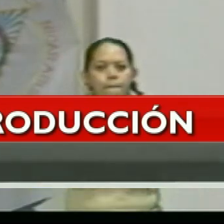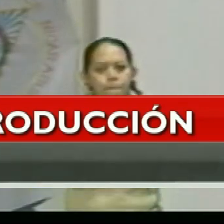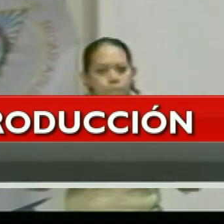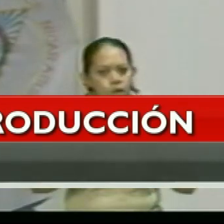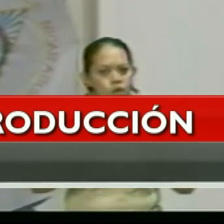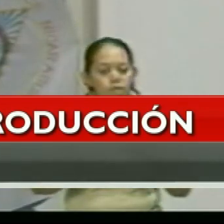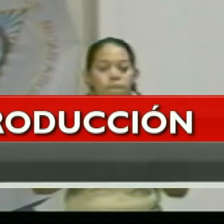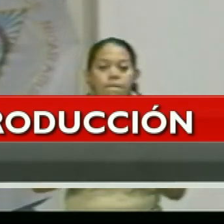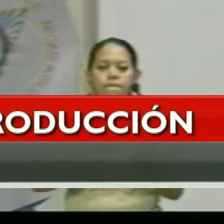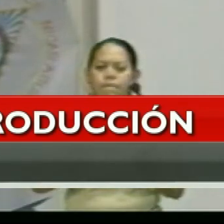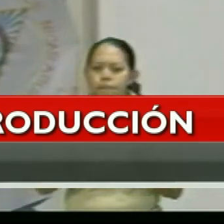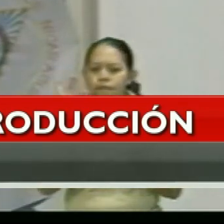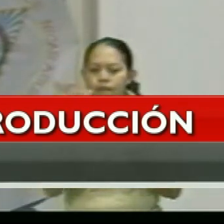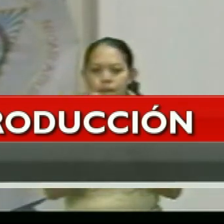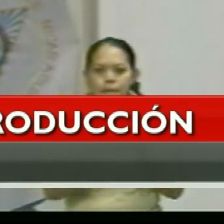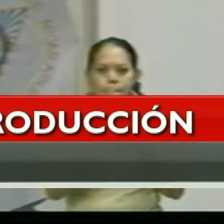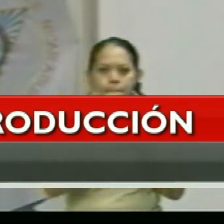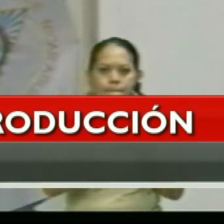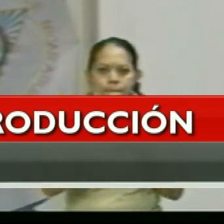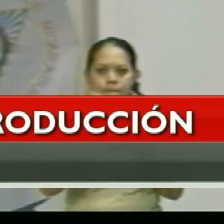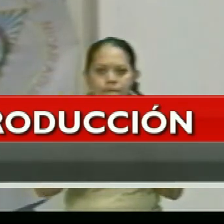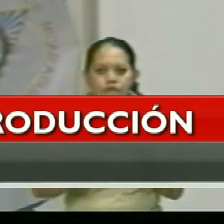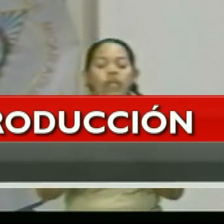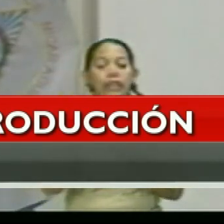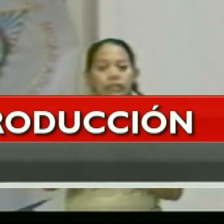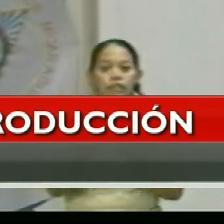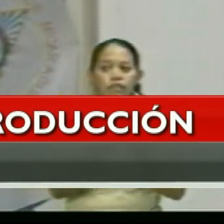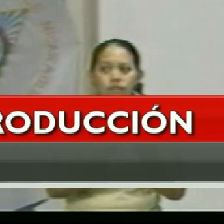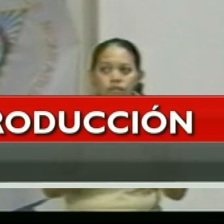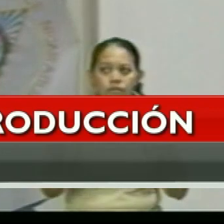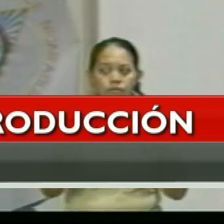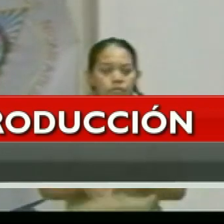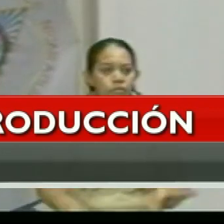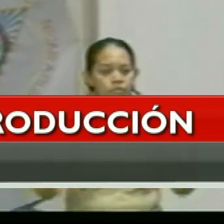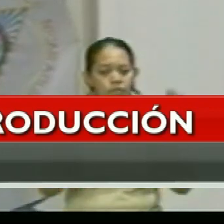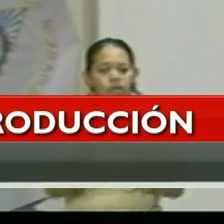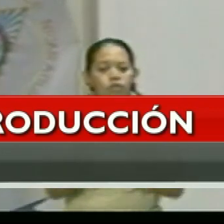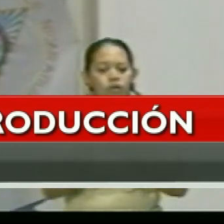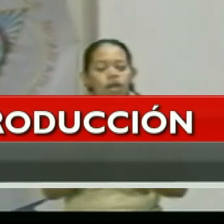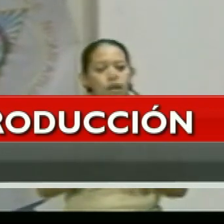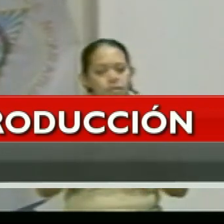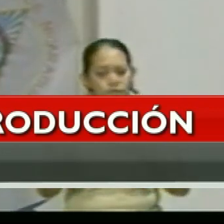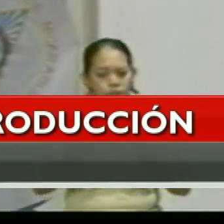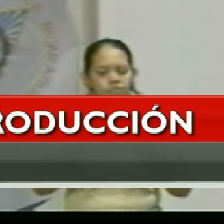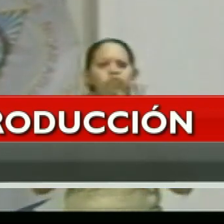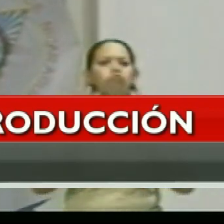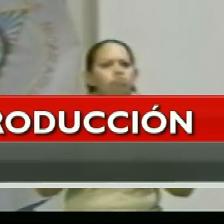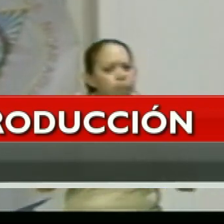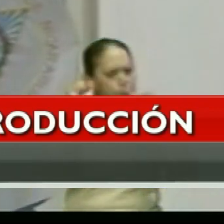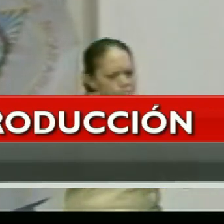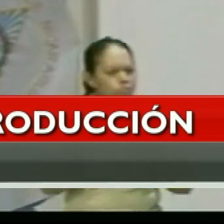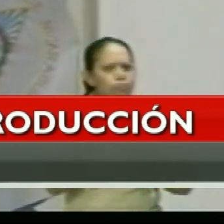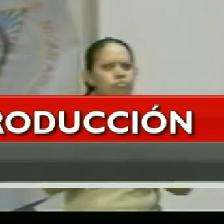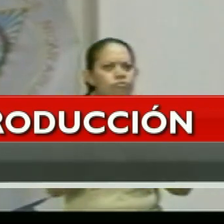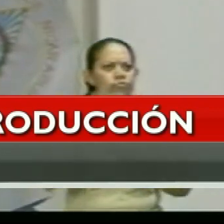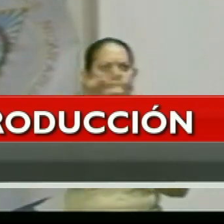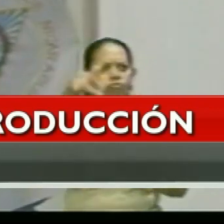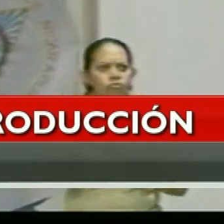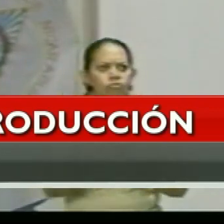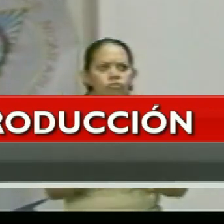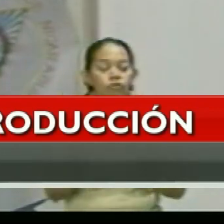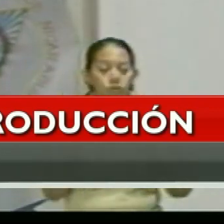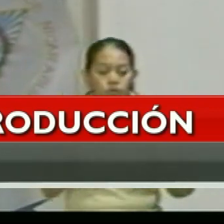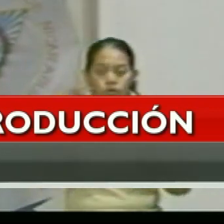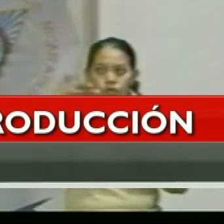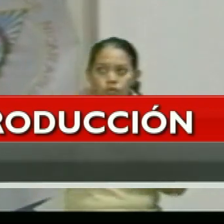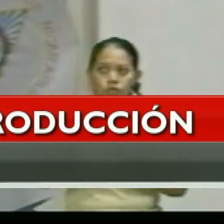miel, que son productos que están 100% en manos de los campesinos, los pequeños productores. Los siguientes